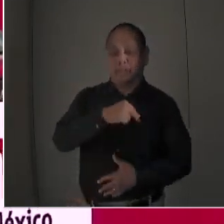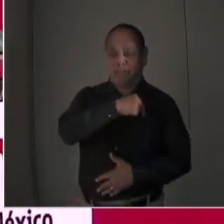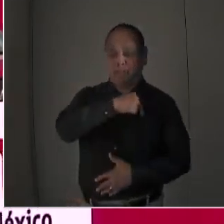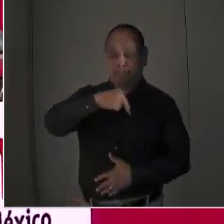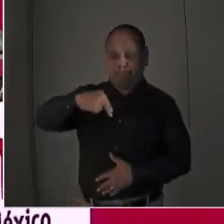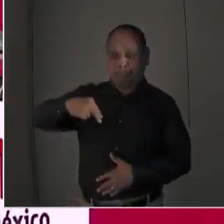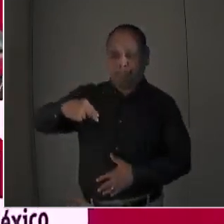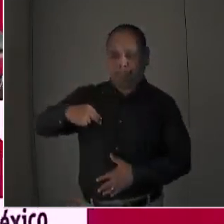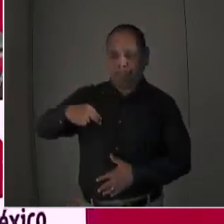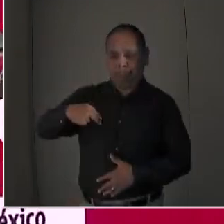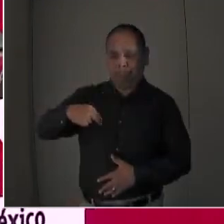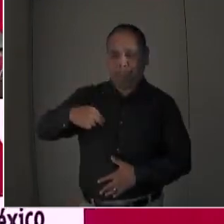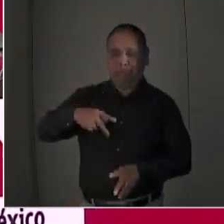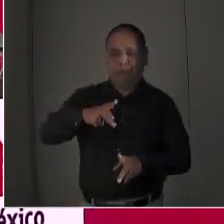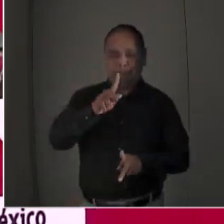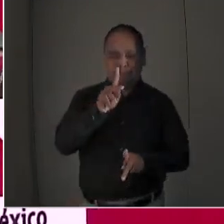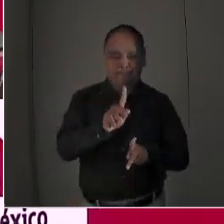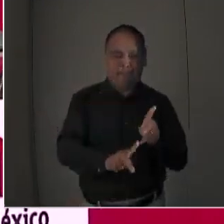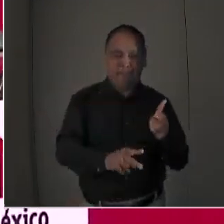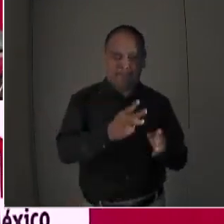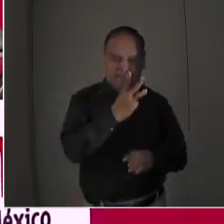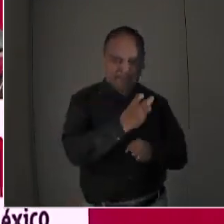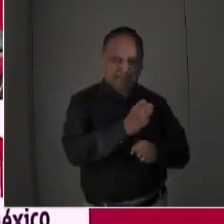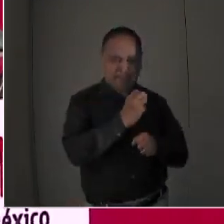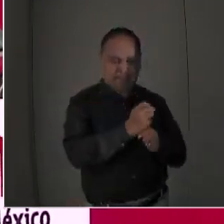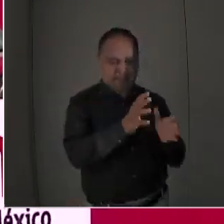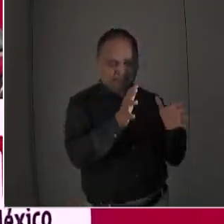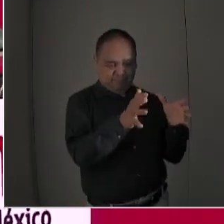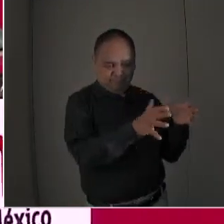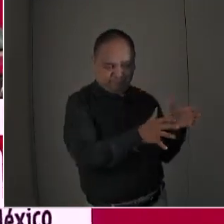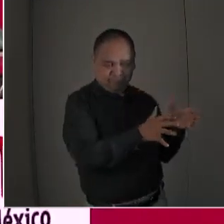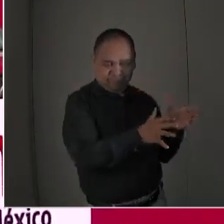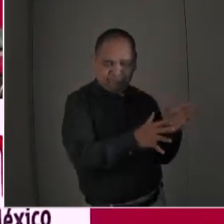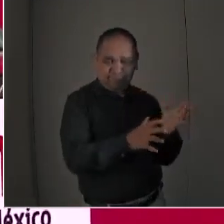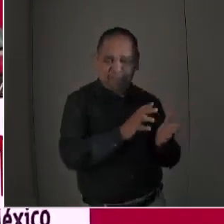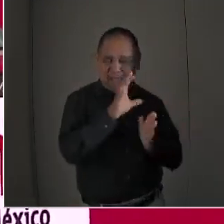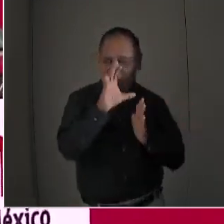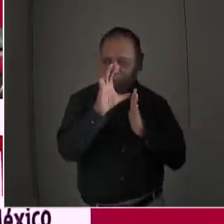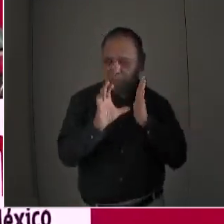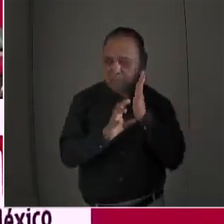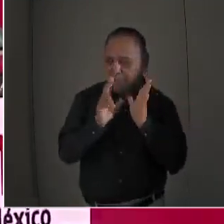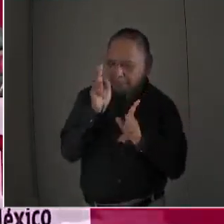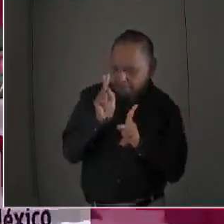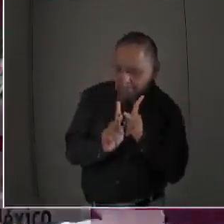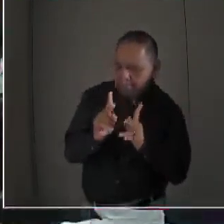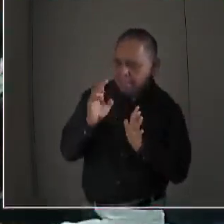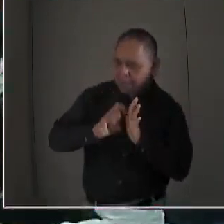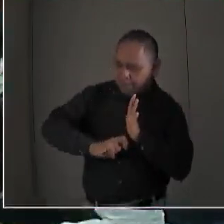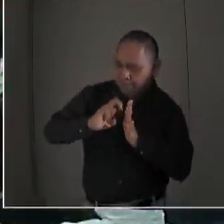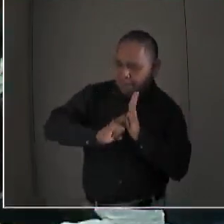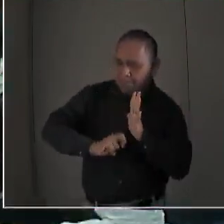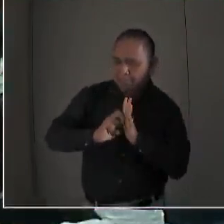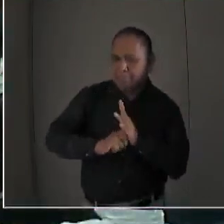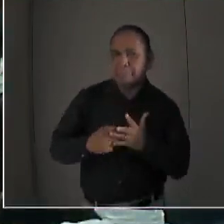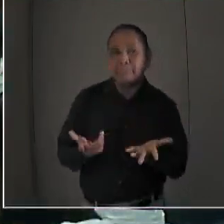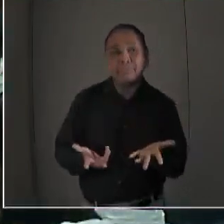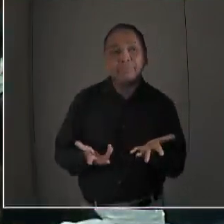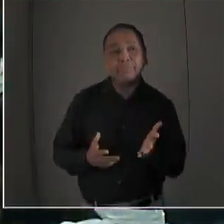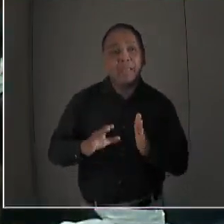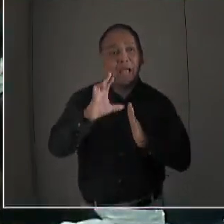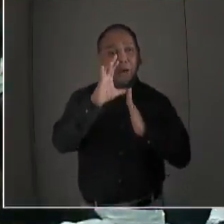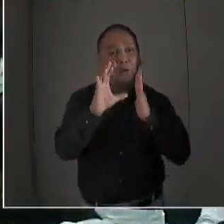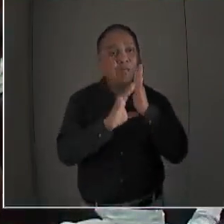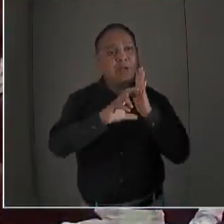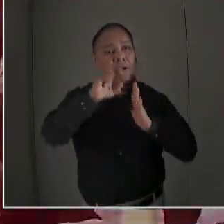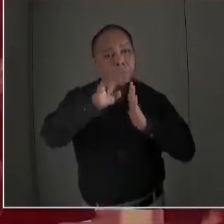tener 2/3 partes, vamos a poder reformar la Constitución. ¿Y para qué queremos reformar la